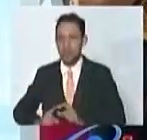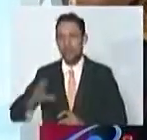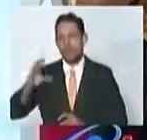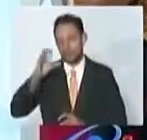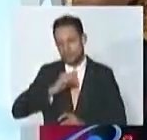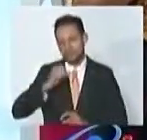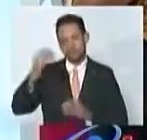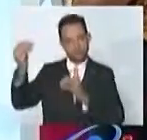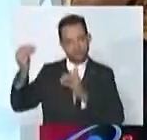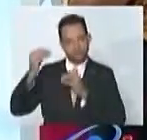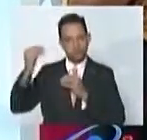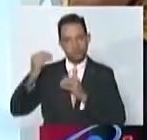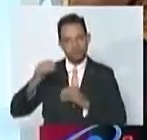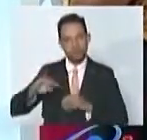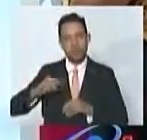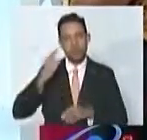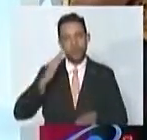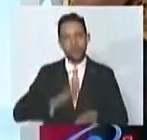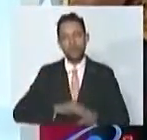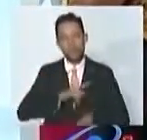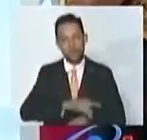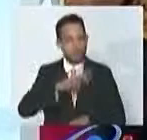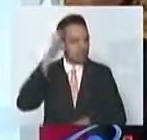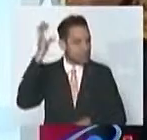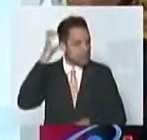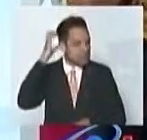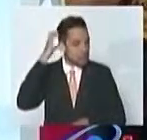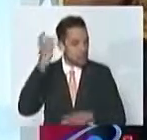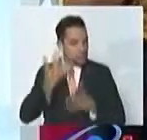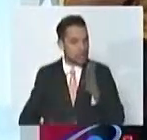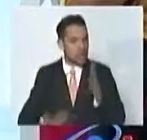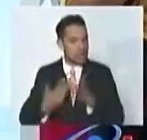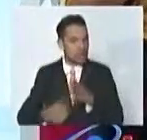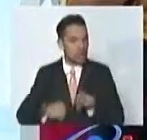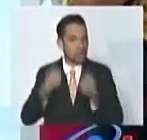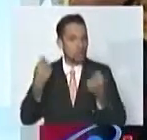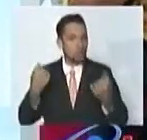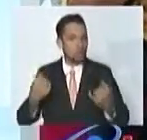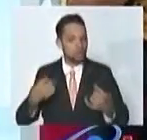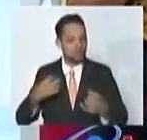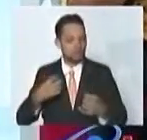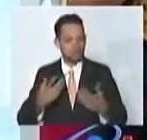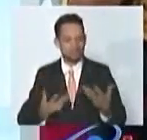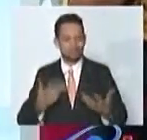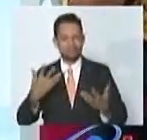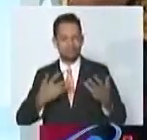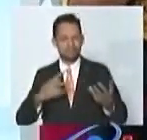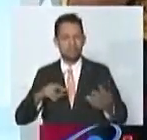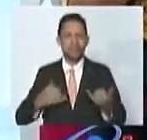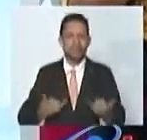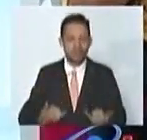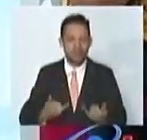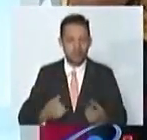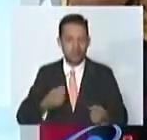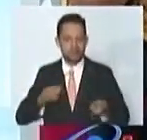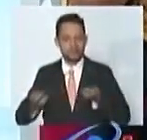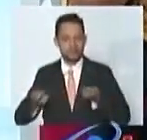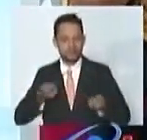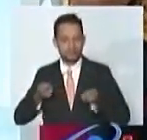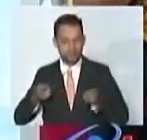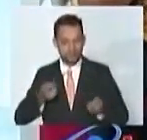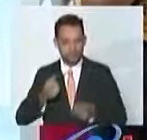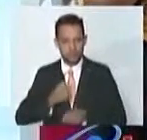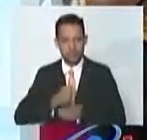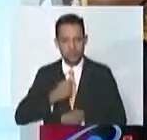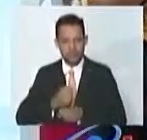entrenar con objetos, se les dice para qué sirven, qué es, empiéceme a